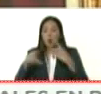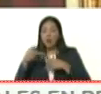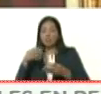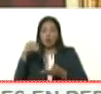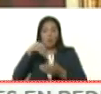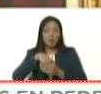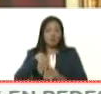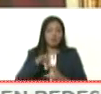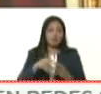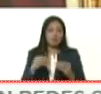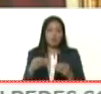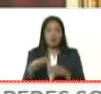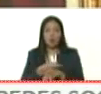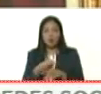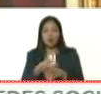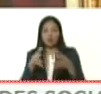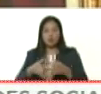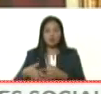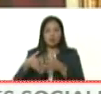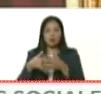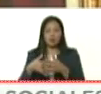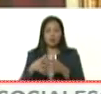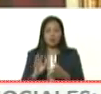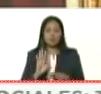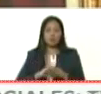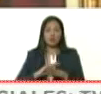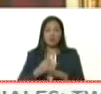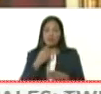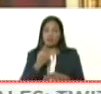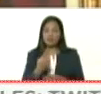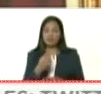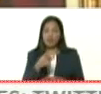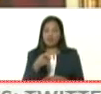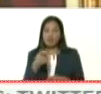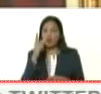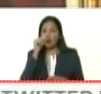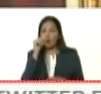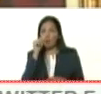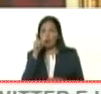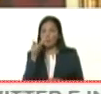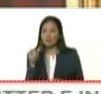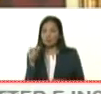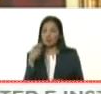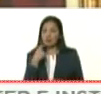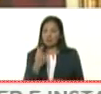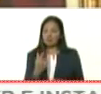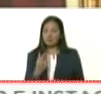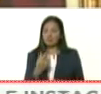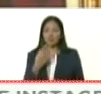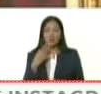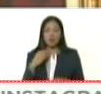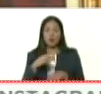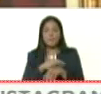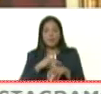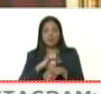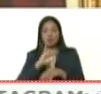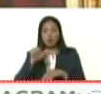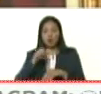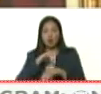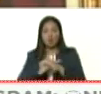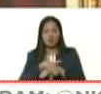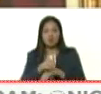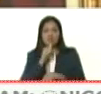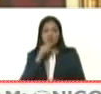impuesto por el gobierno gringo. Porque hay que decir, este señor, este personaje que nombra el ministro Jorge Rodríguez, ¿quién